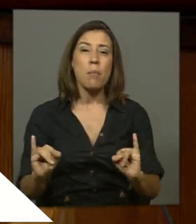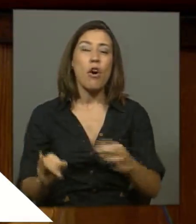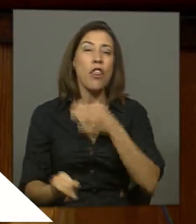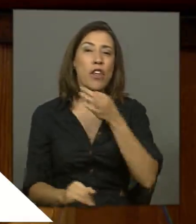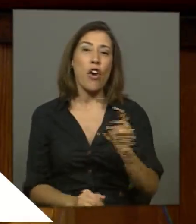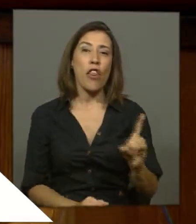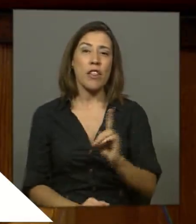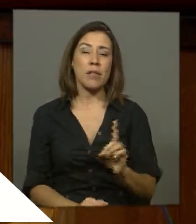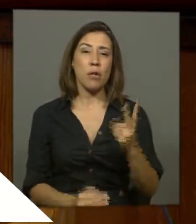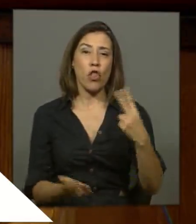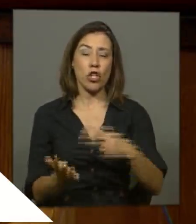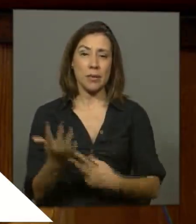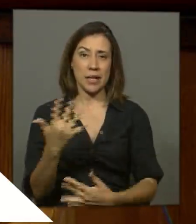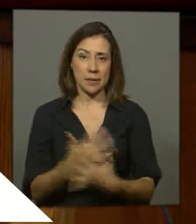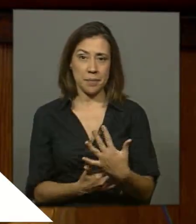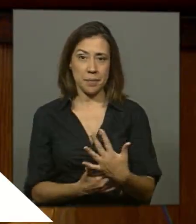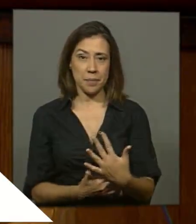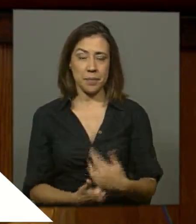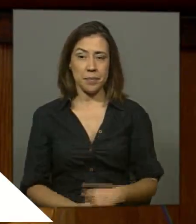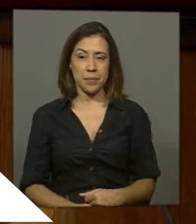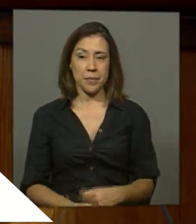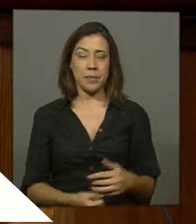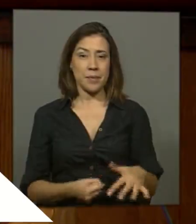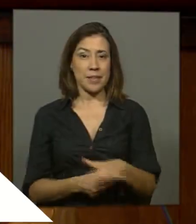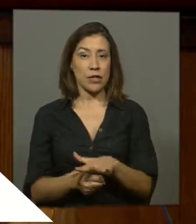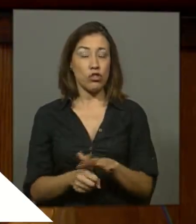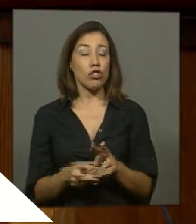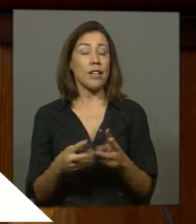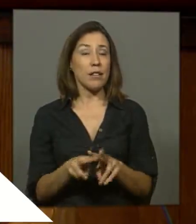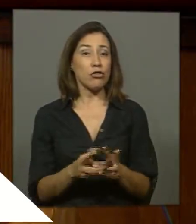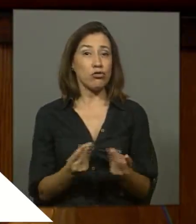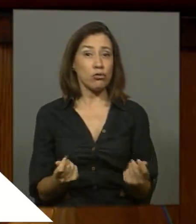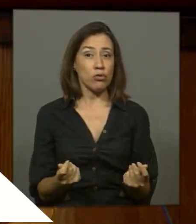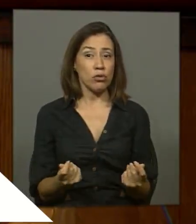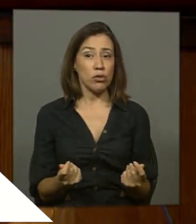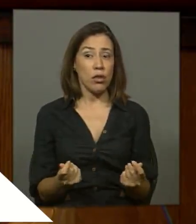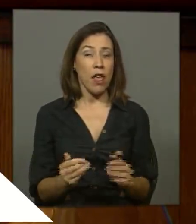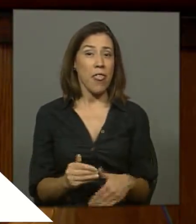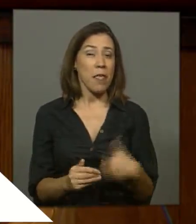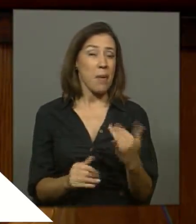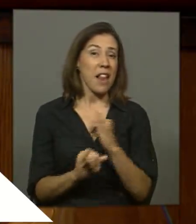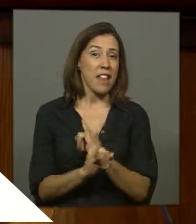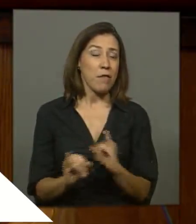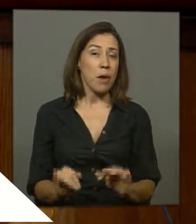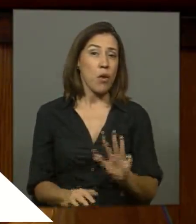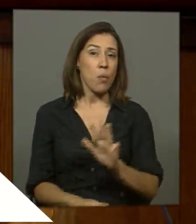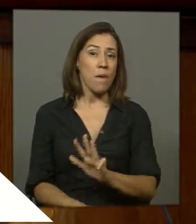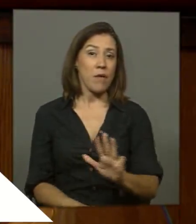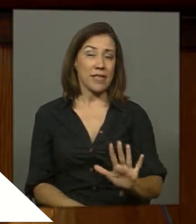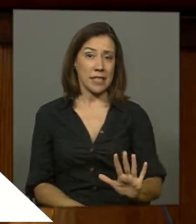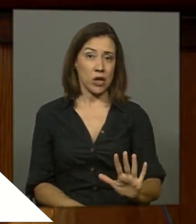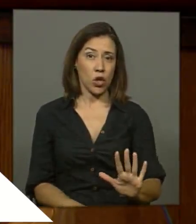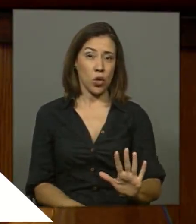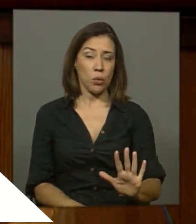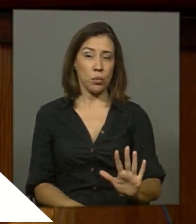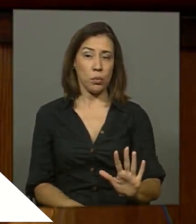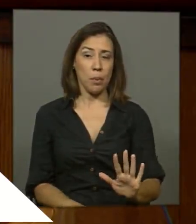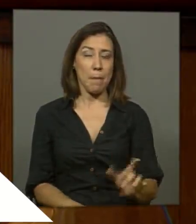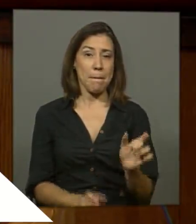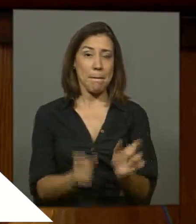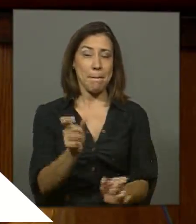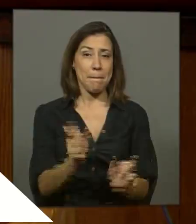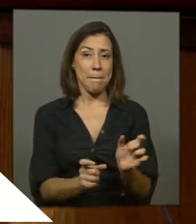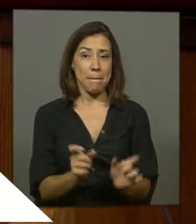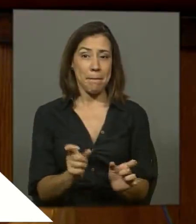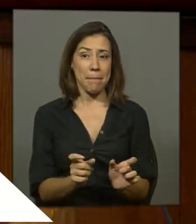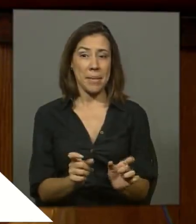diciembre del año 2015 situaciones resueltas con posterior informe 995